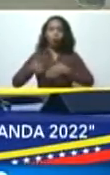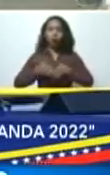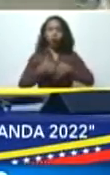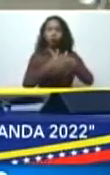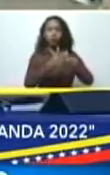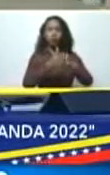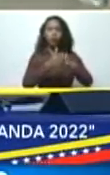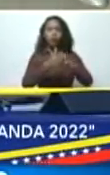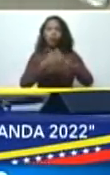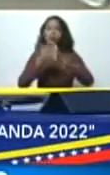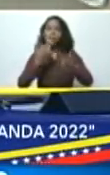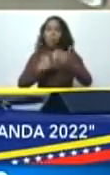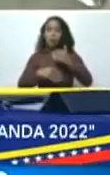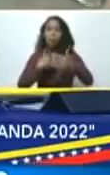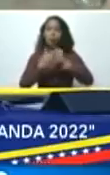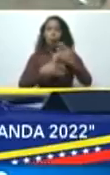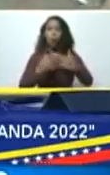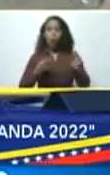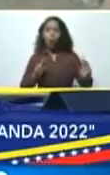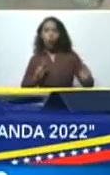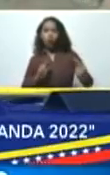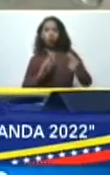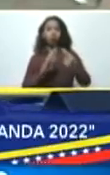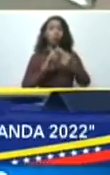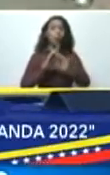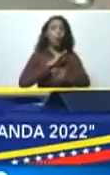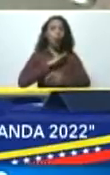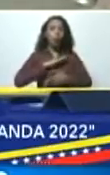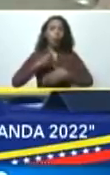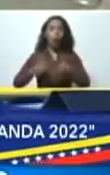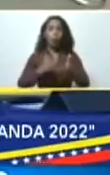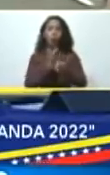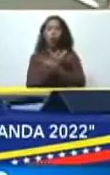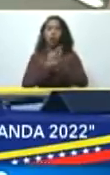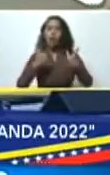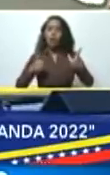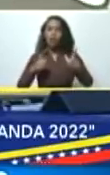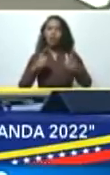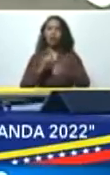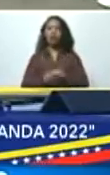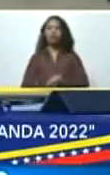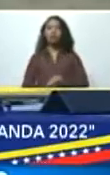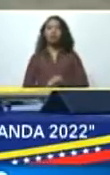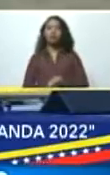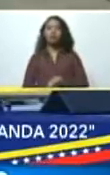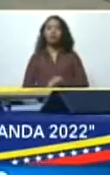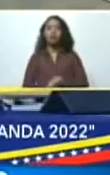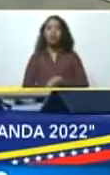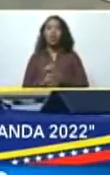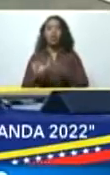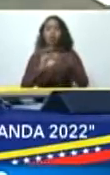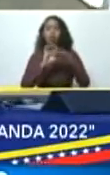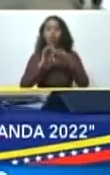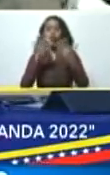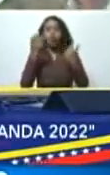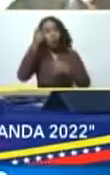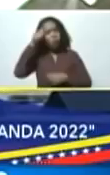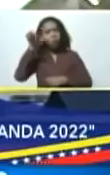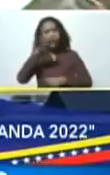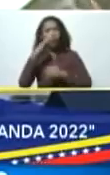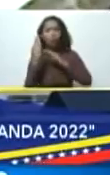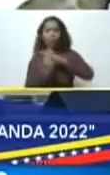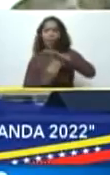vaya reencontrando y retomando su propio camino de liberación, de redención, de unión de los pueblos desde la